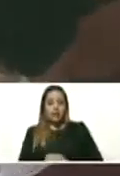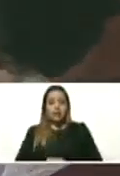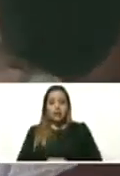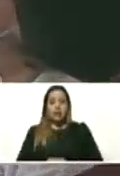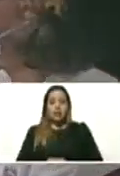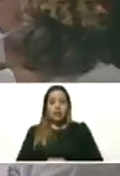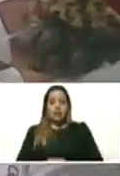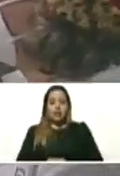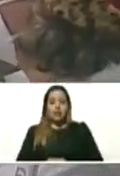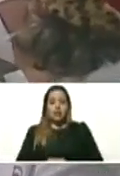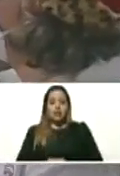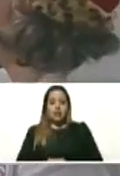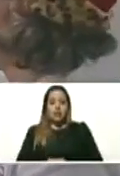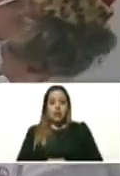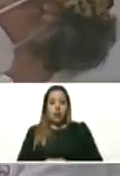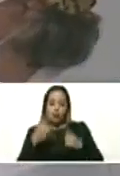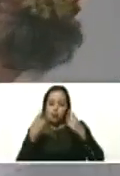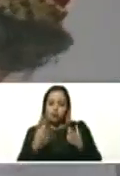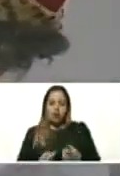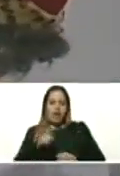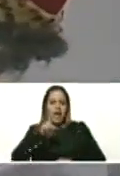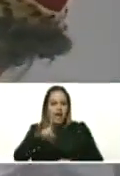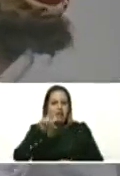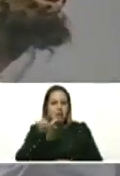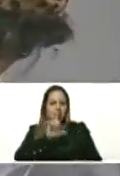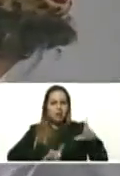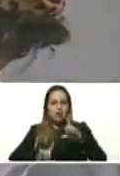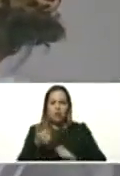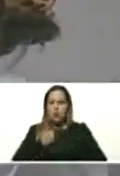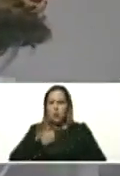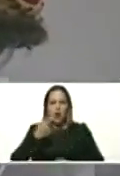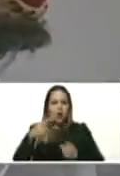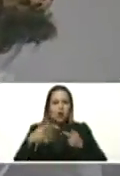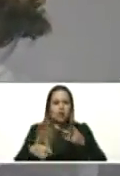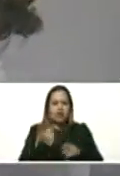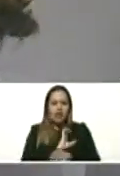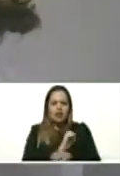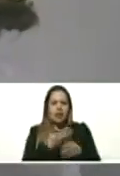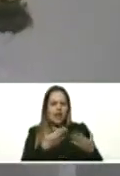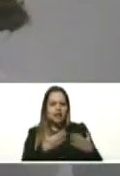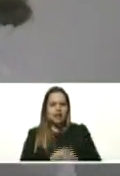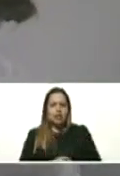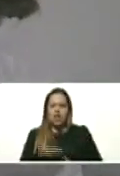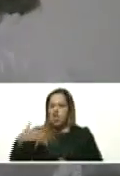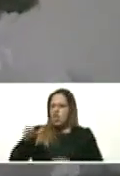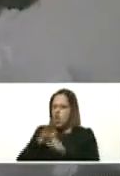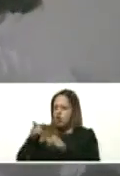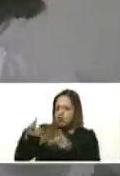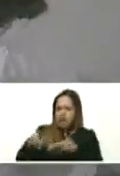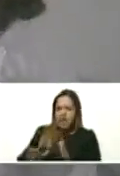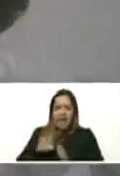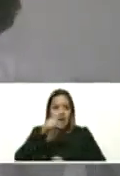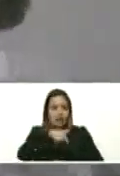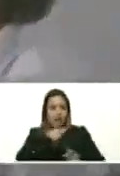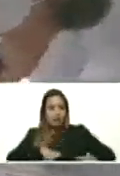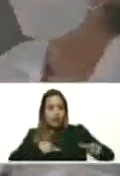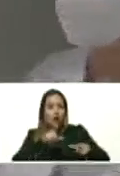laboratorio, cualquier cosa de emergencia que el niño aquí en la consulta. ¿Vos soy de dónde? De aquí, de Urdaneta, ¿dónde más?